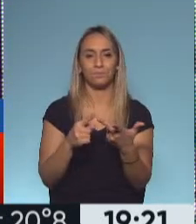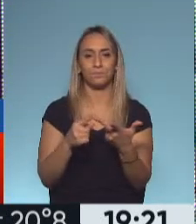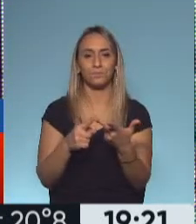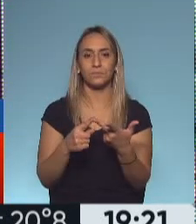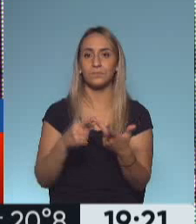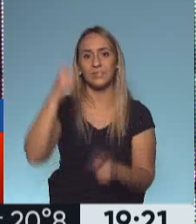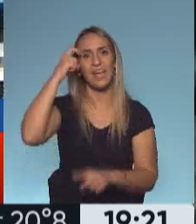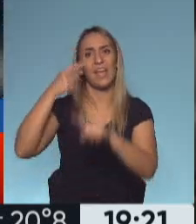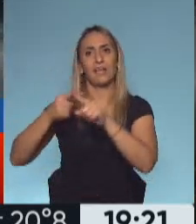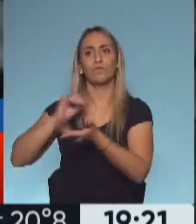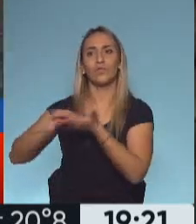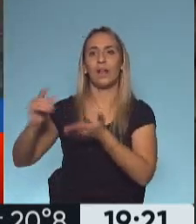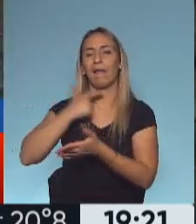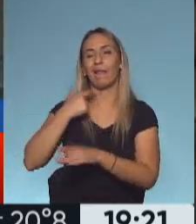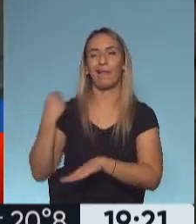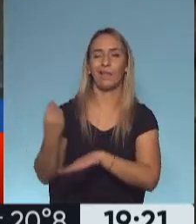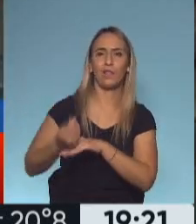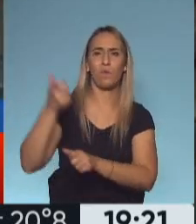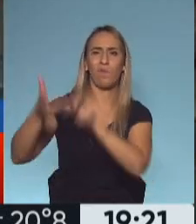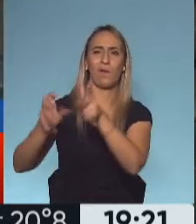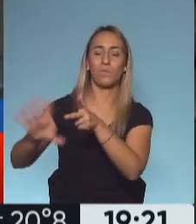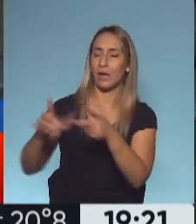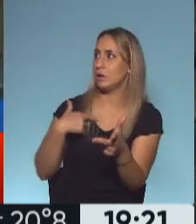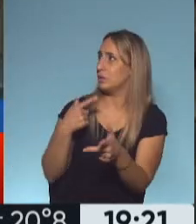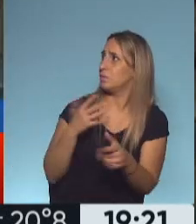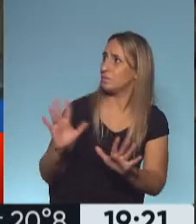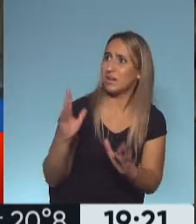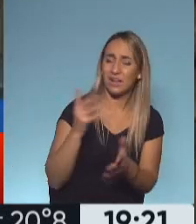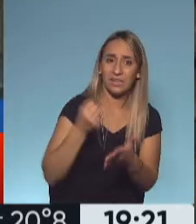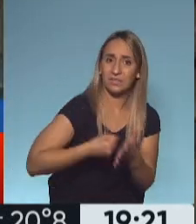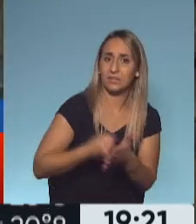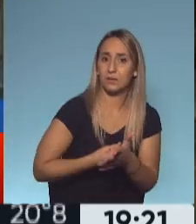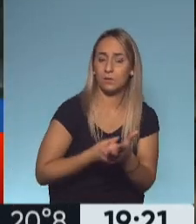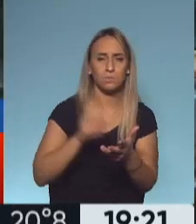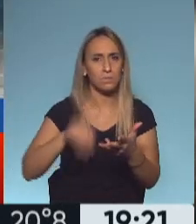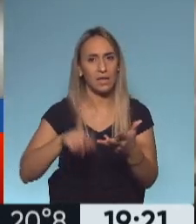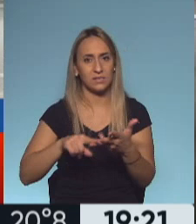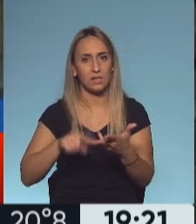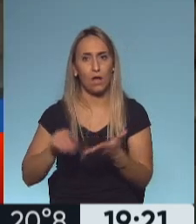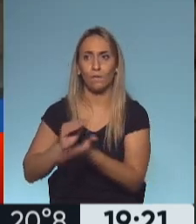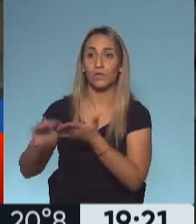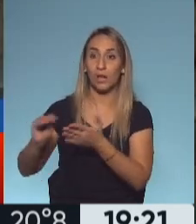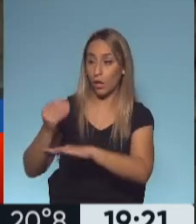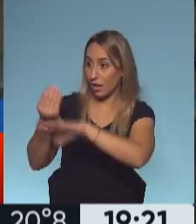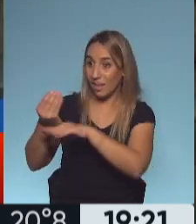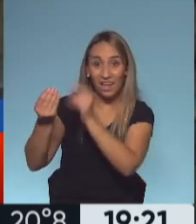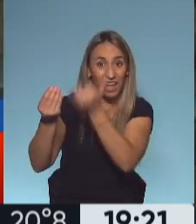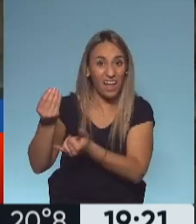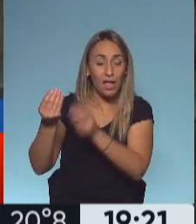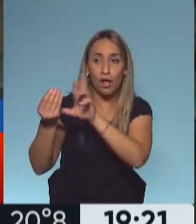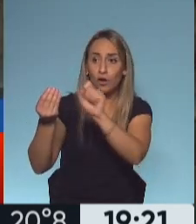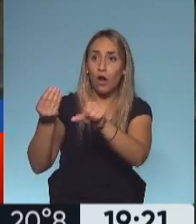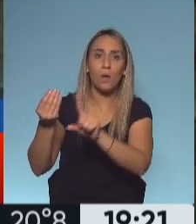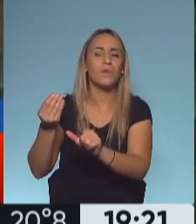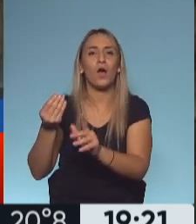los exfuncionarios que quieren ser, y con la falta de responsabilidad de los funcionarios que hoy están y que no asumen el peso de